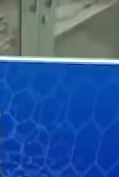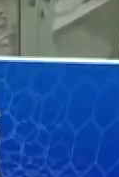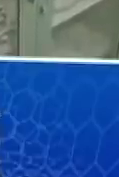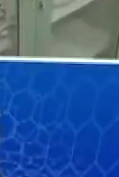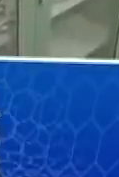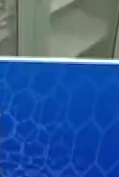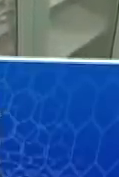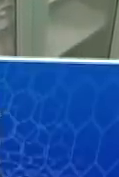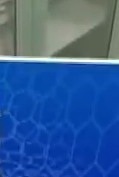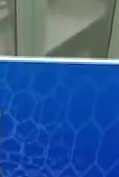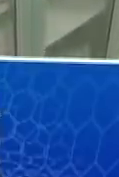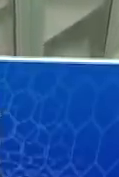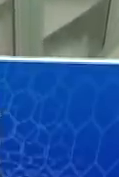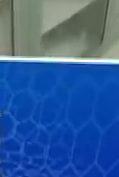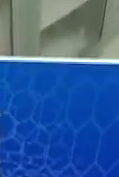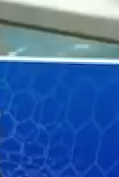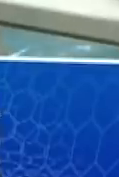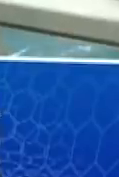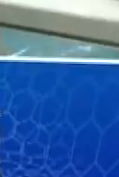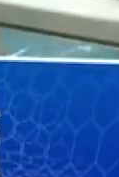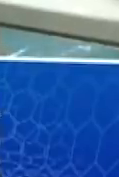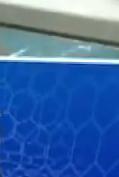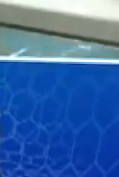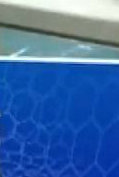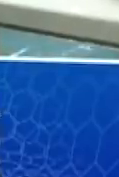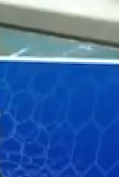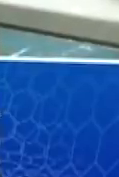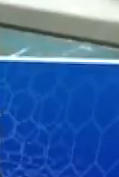de batalla permanente,